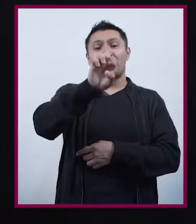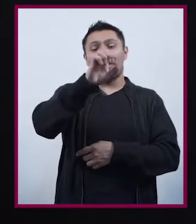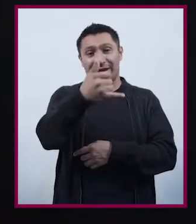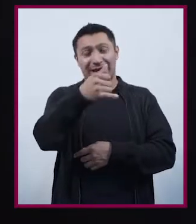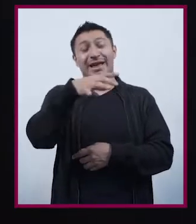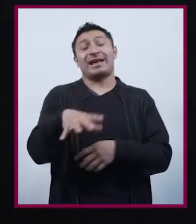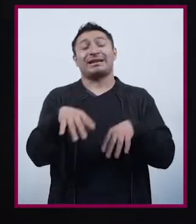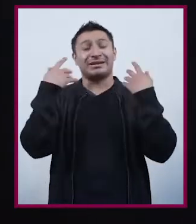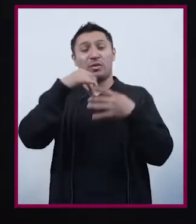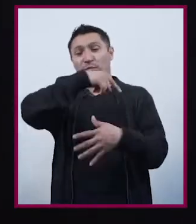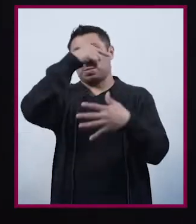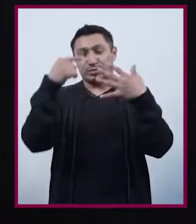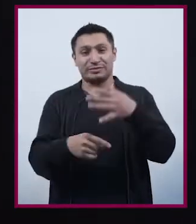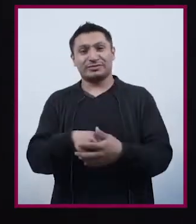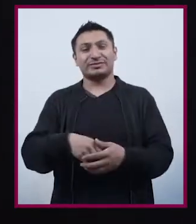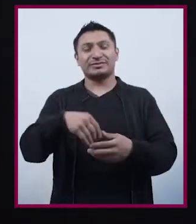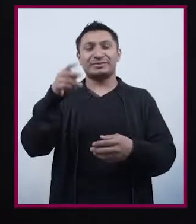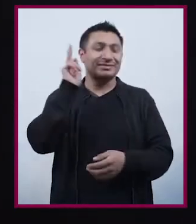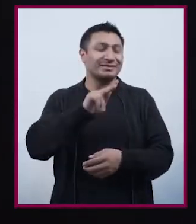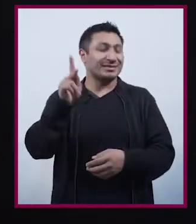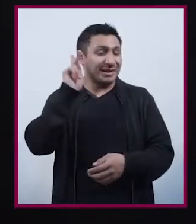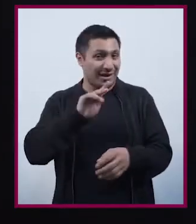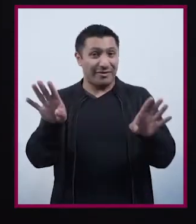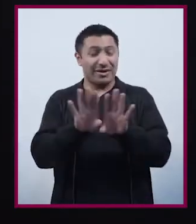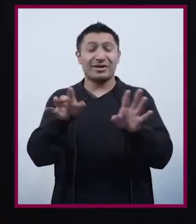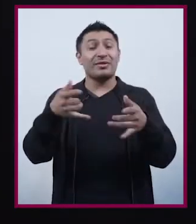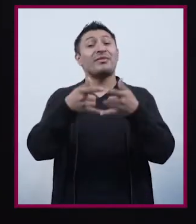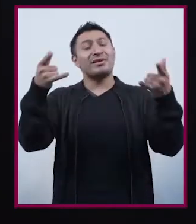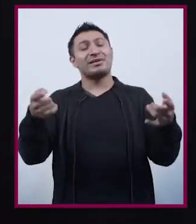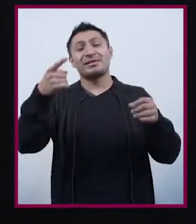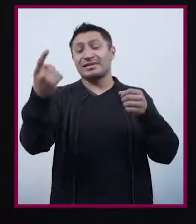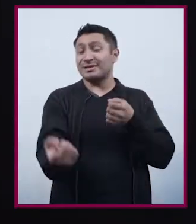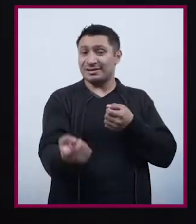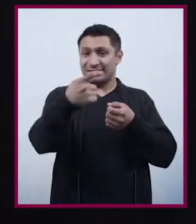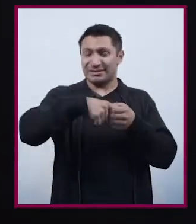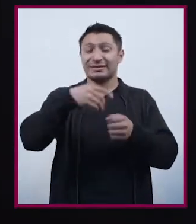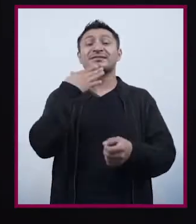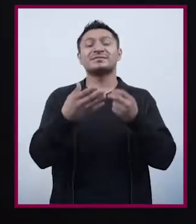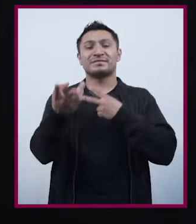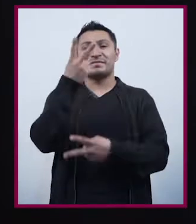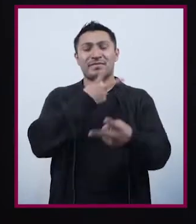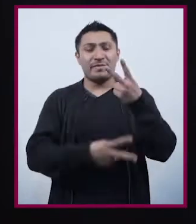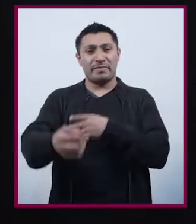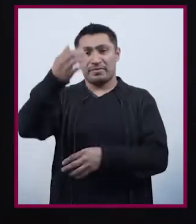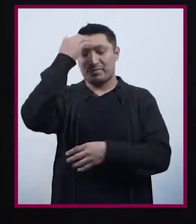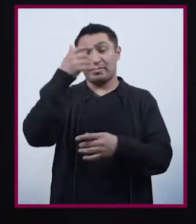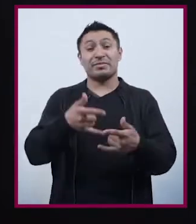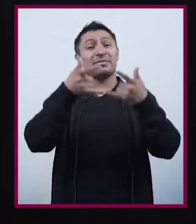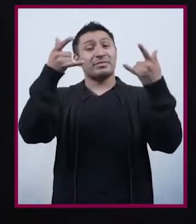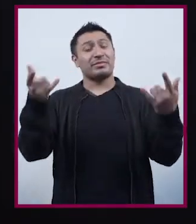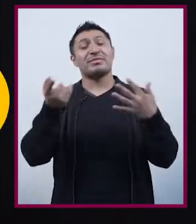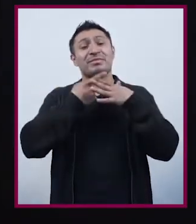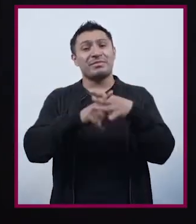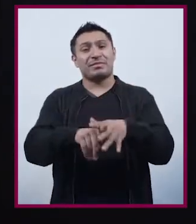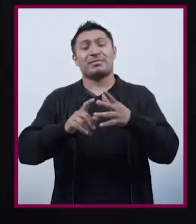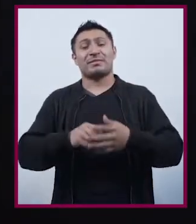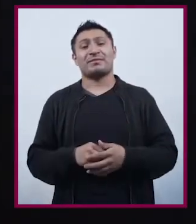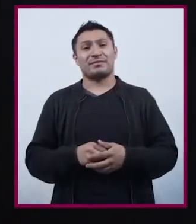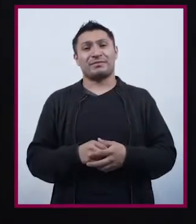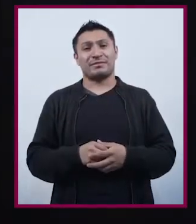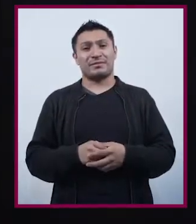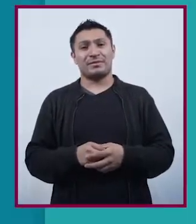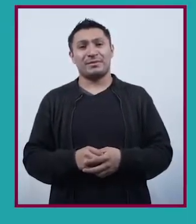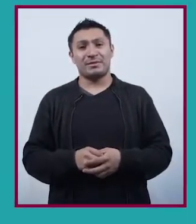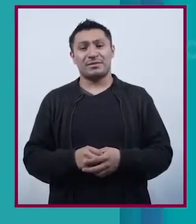bueno, según comprobaremos juntos, el pasado no ha pasado. ¡Conéctate! Bienvenida, bienvenido a Conciencia Histórica.